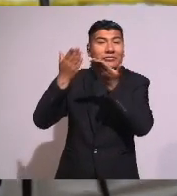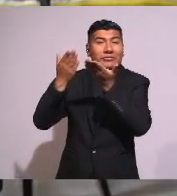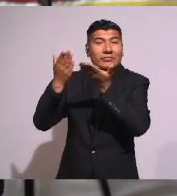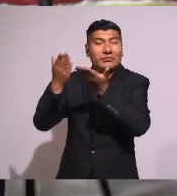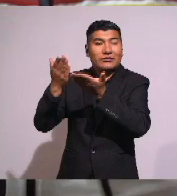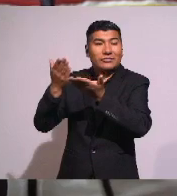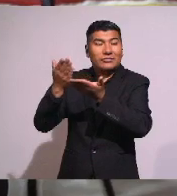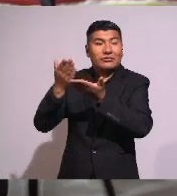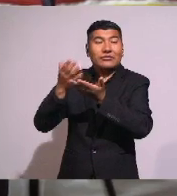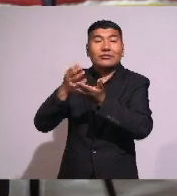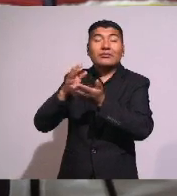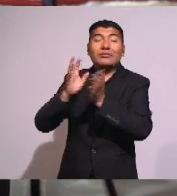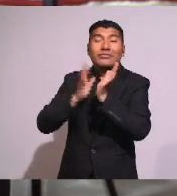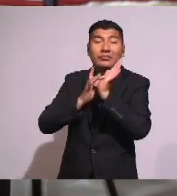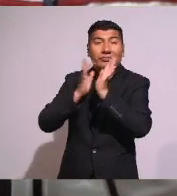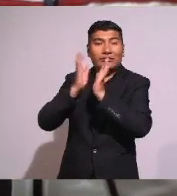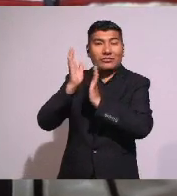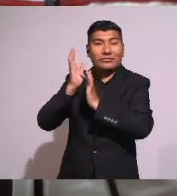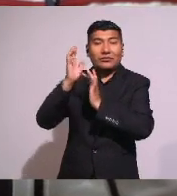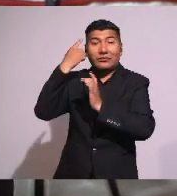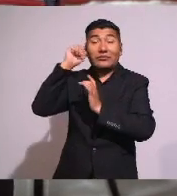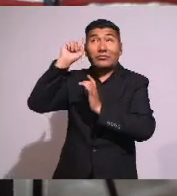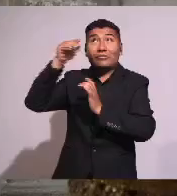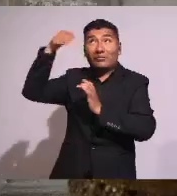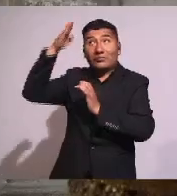del ofrecimiento de Jesús a Dios.